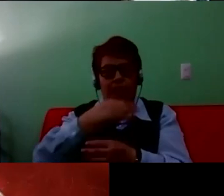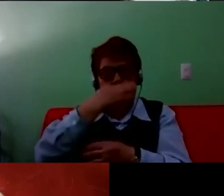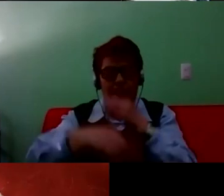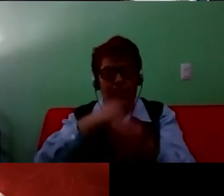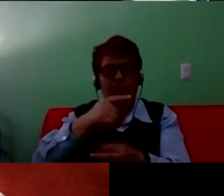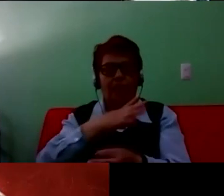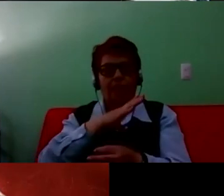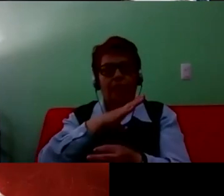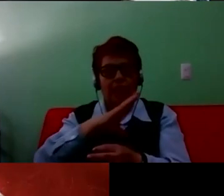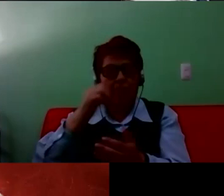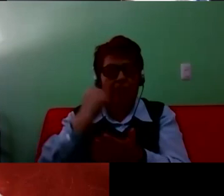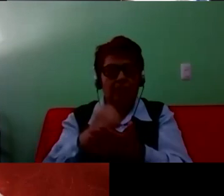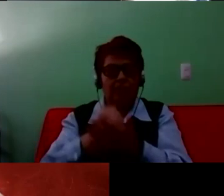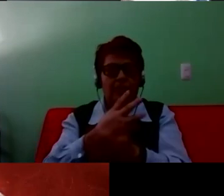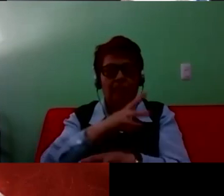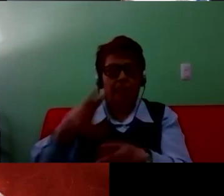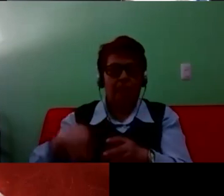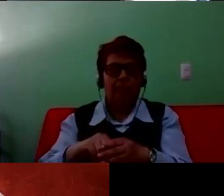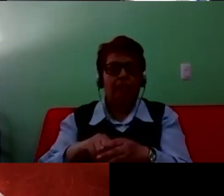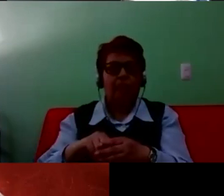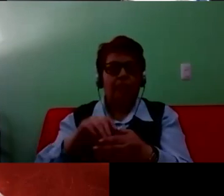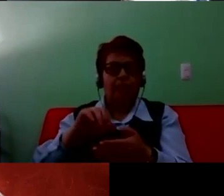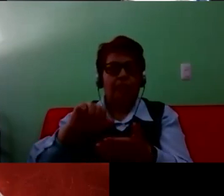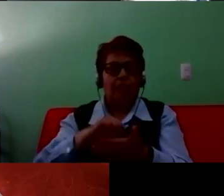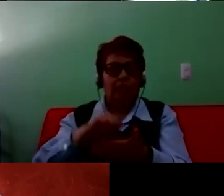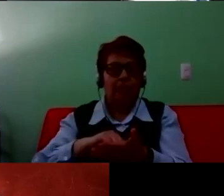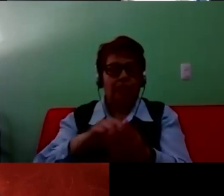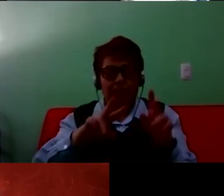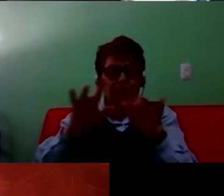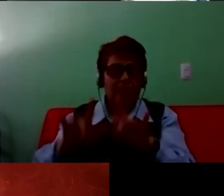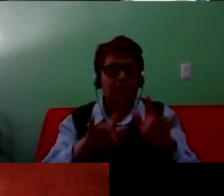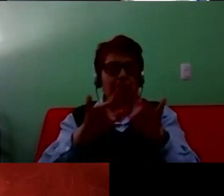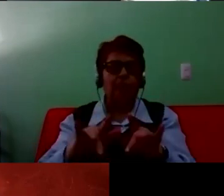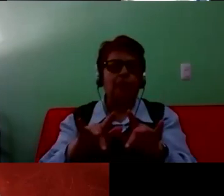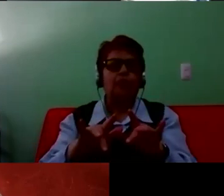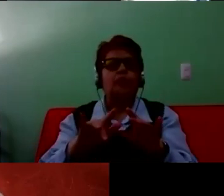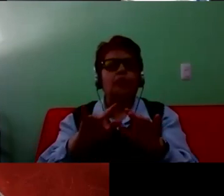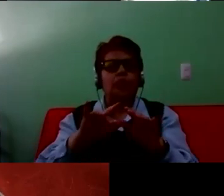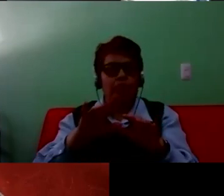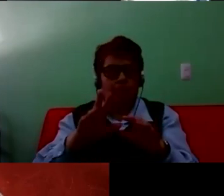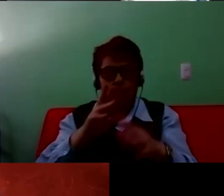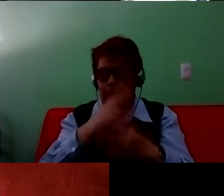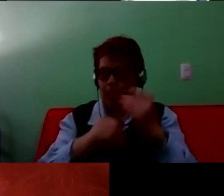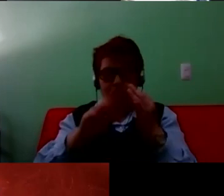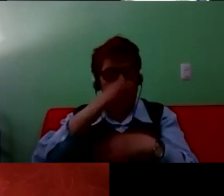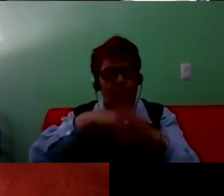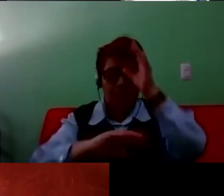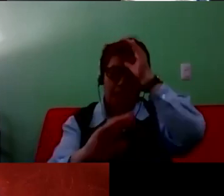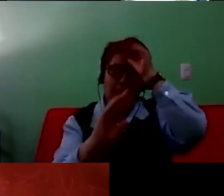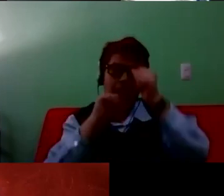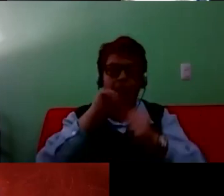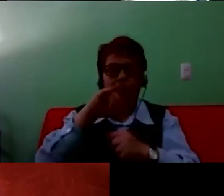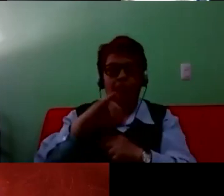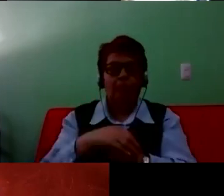dispensa la lectura y se aprueban las actas, las versiones estenográficas mencionadas por unanimidad.